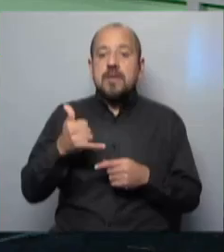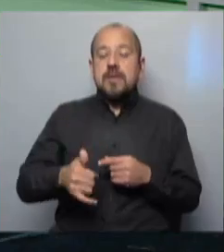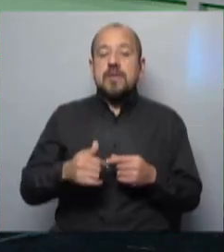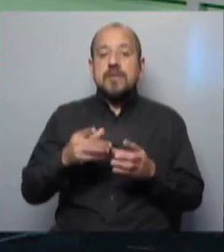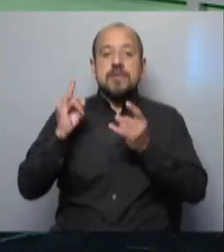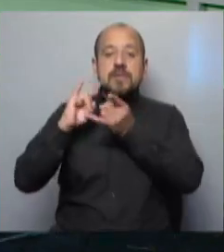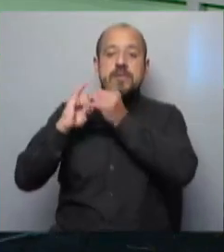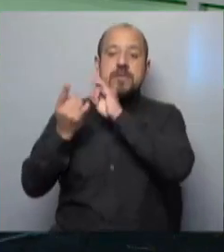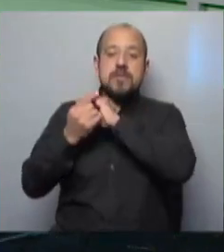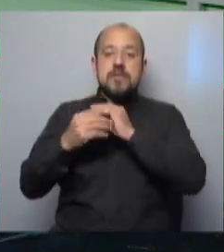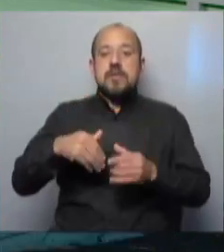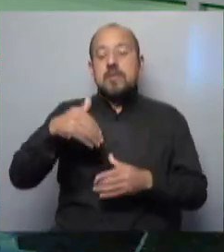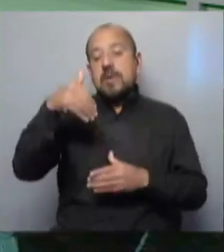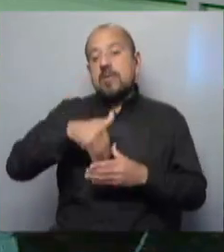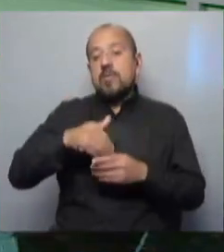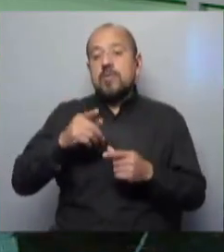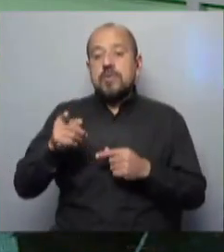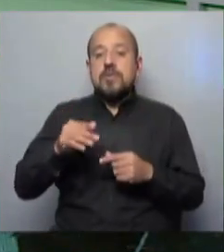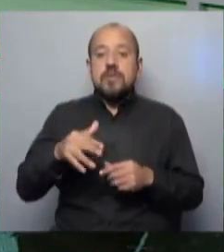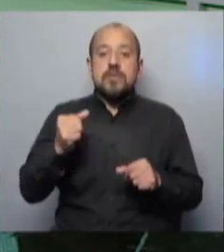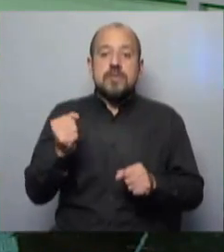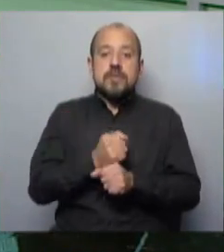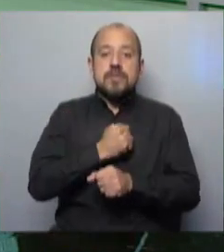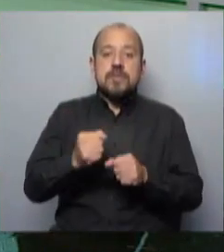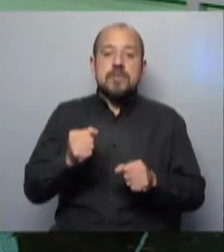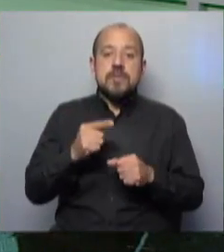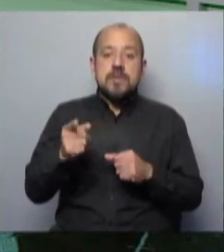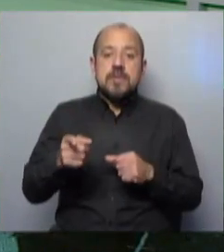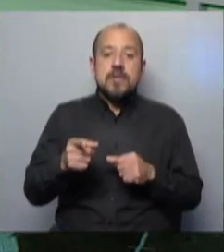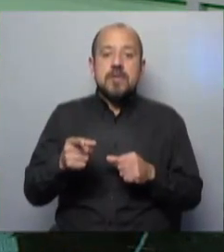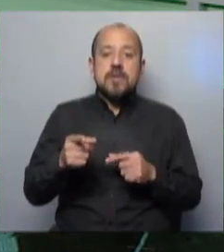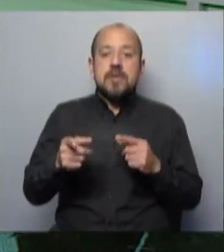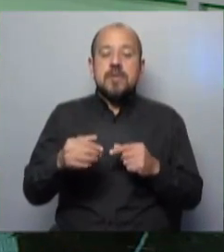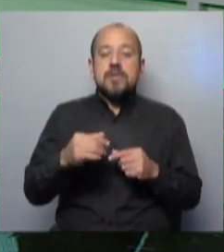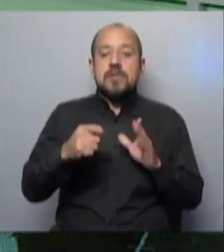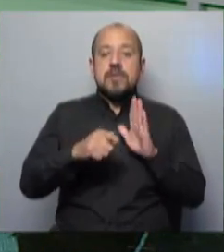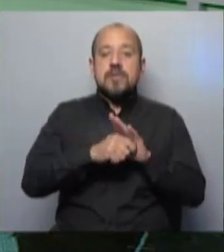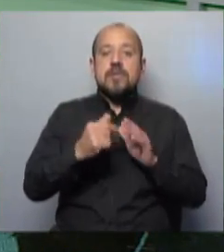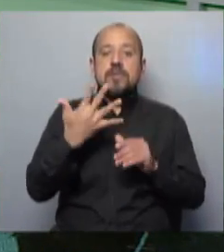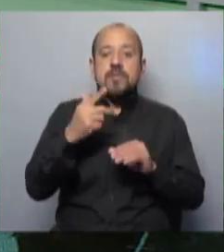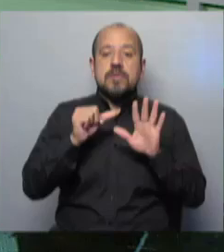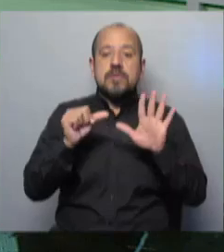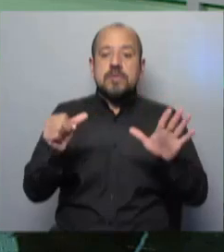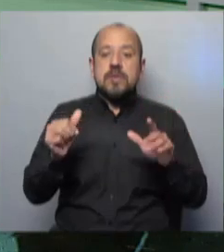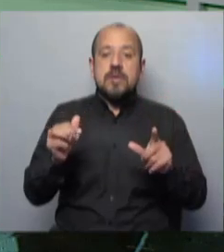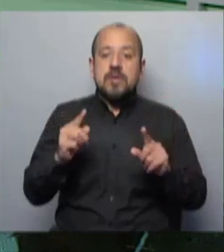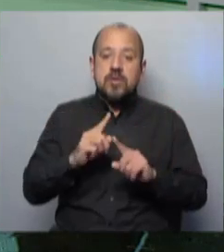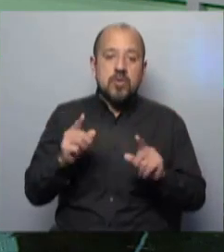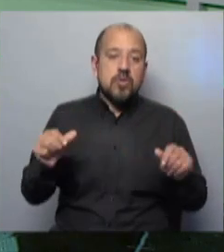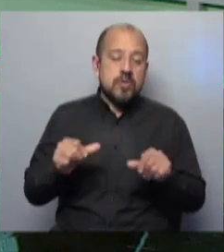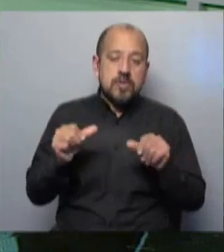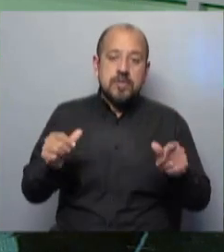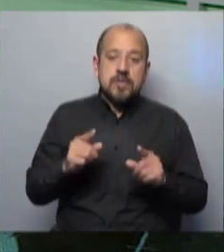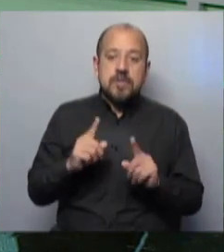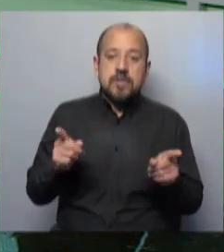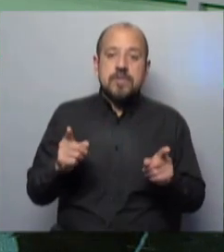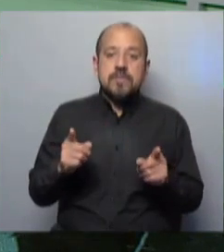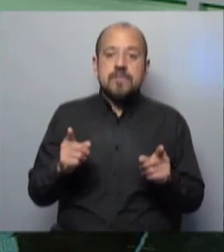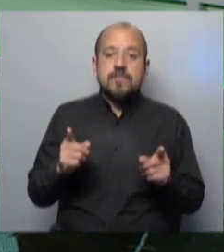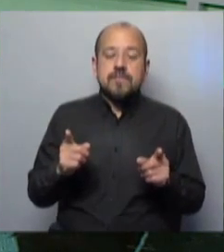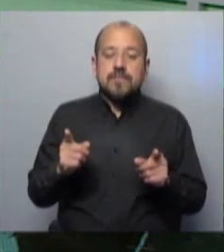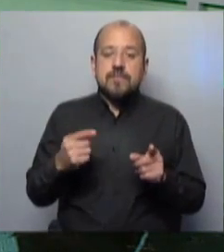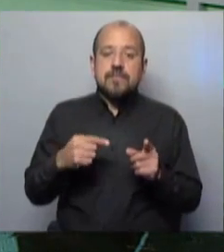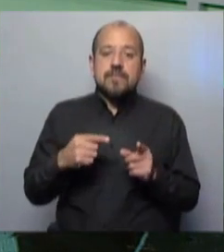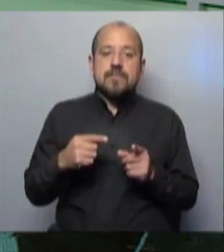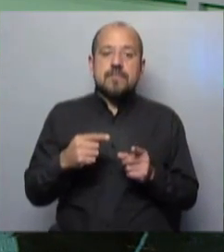el parlamento los votos necesarios para aprobar tanto la derogación del artículo 56 que todavía no lo ha hecho y que las otras con